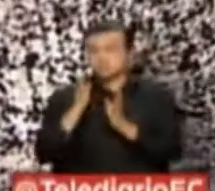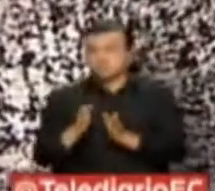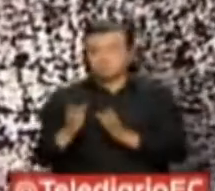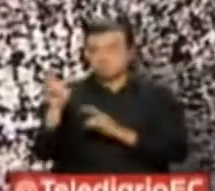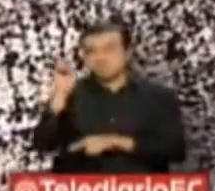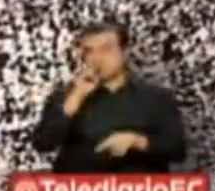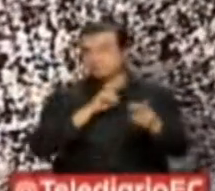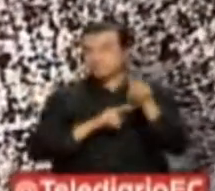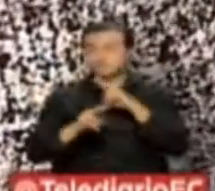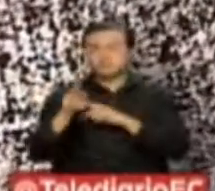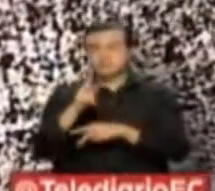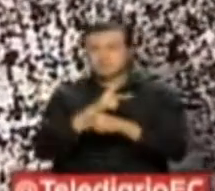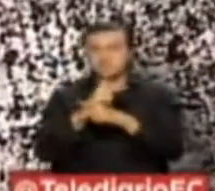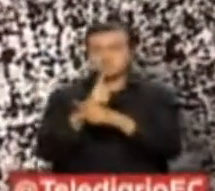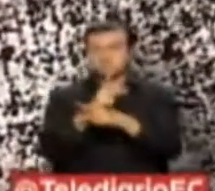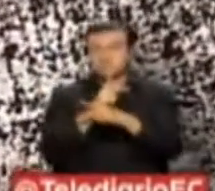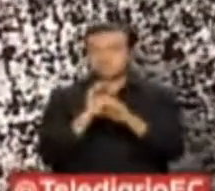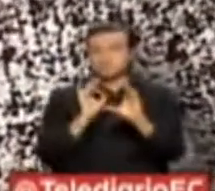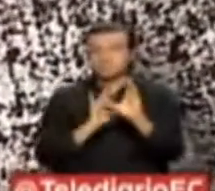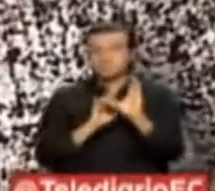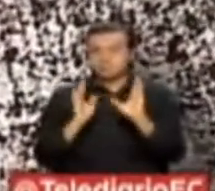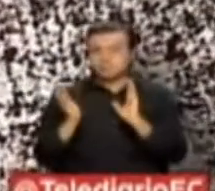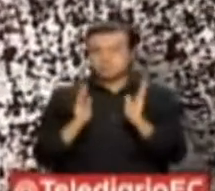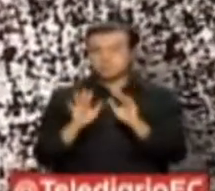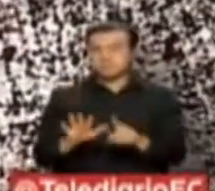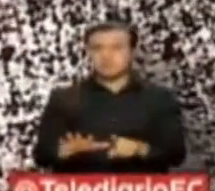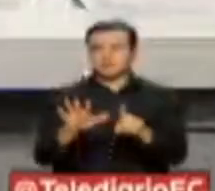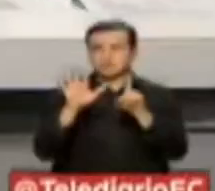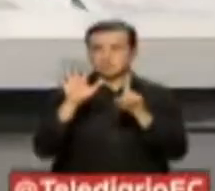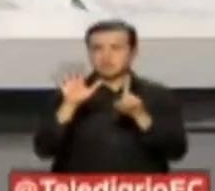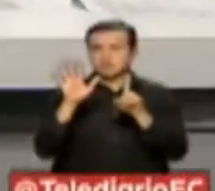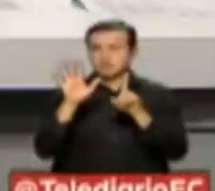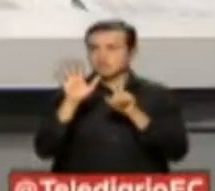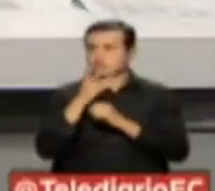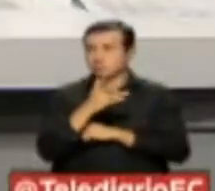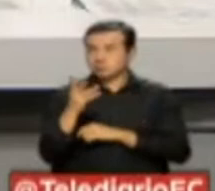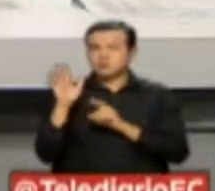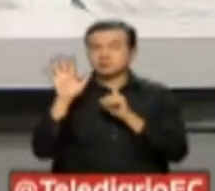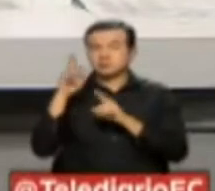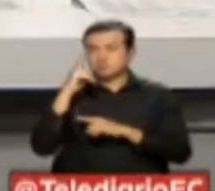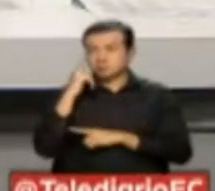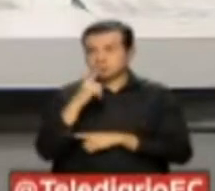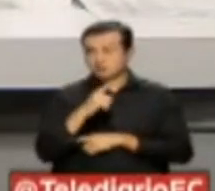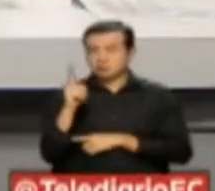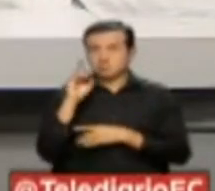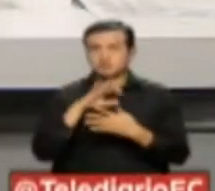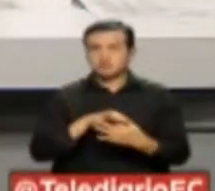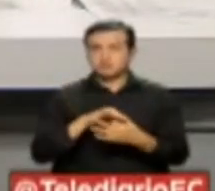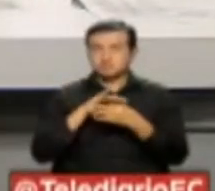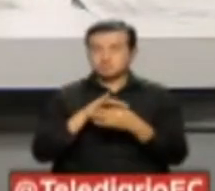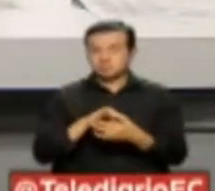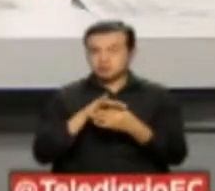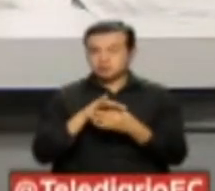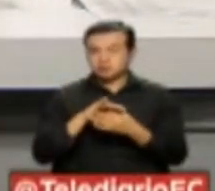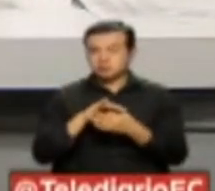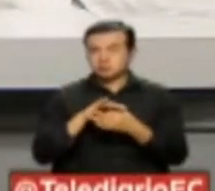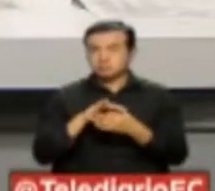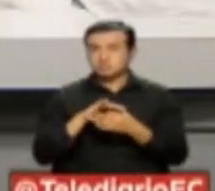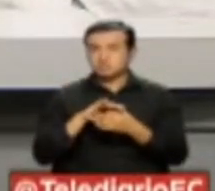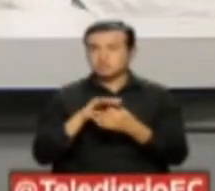evaluados por el consejo de participación 6 de ellos estarían tendrían cercanía no tendrían